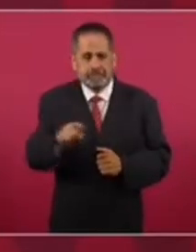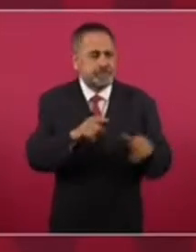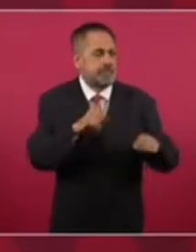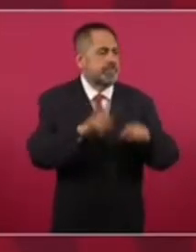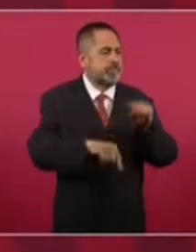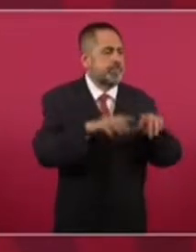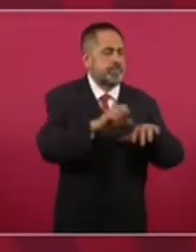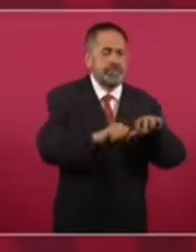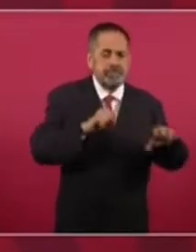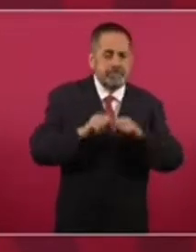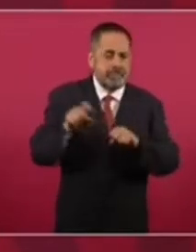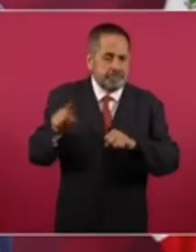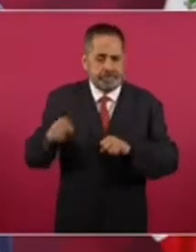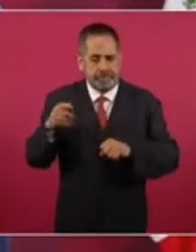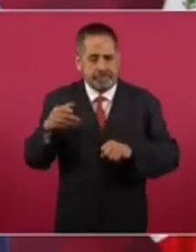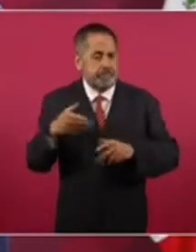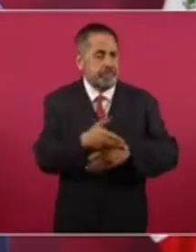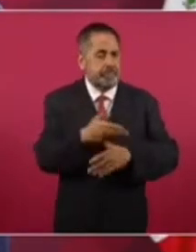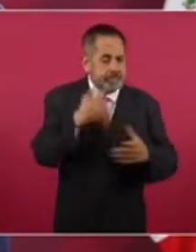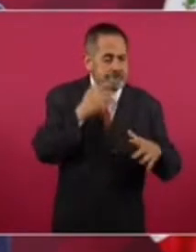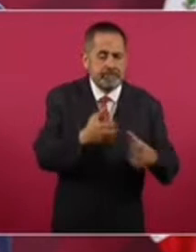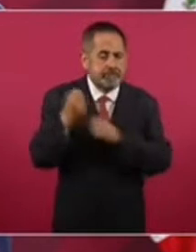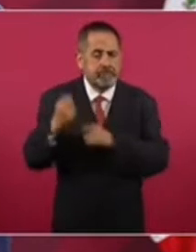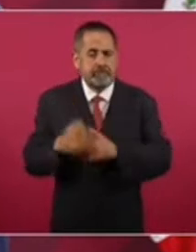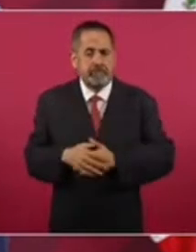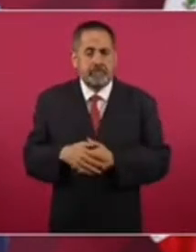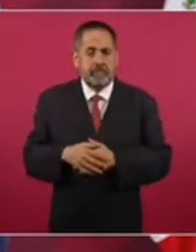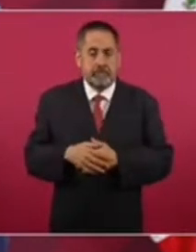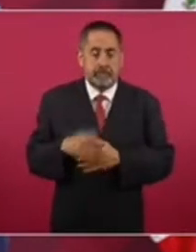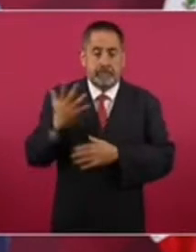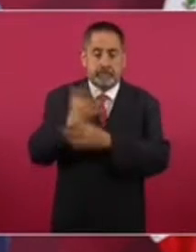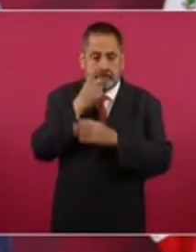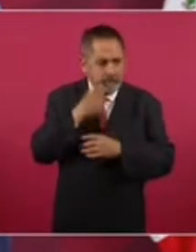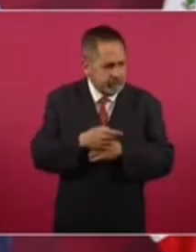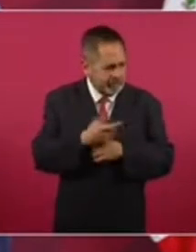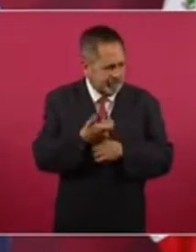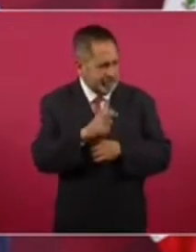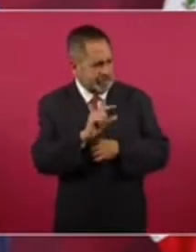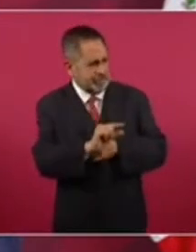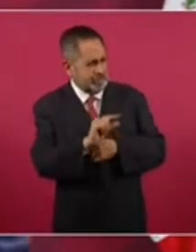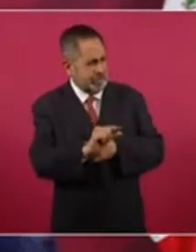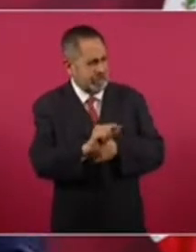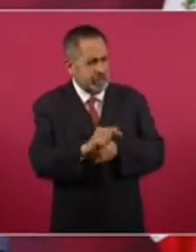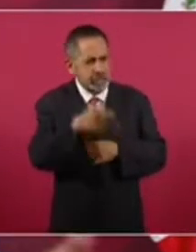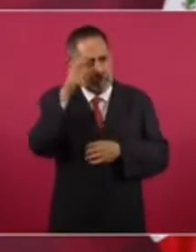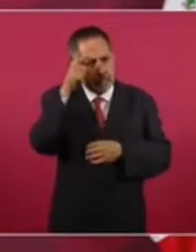en la invasión, de que cada vez era menos el dinero, y